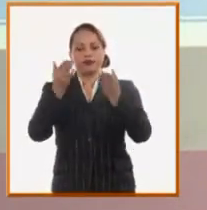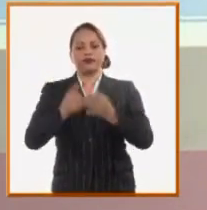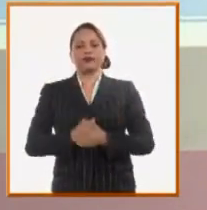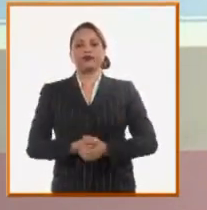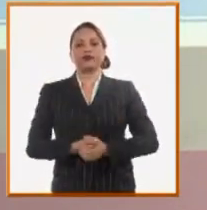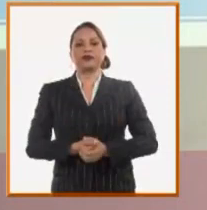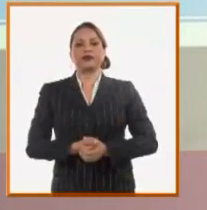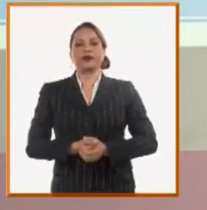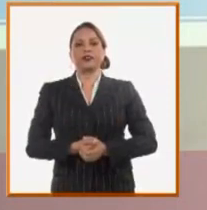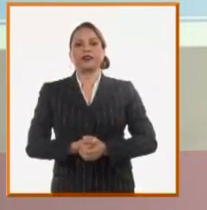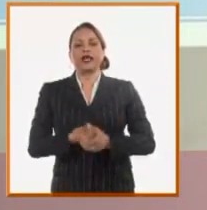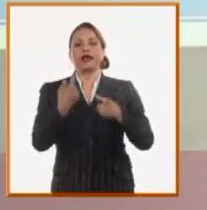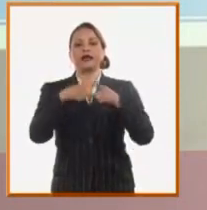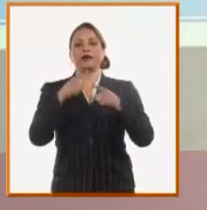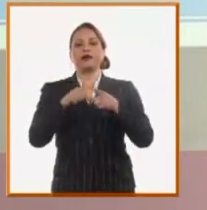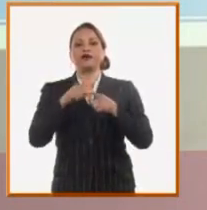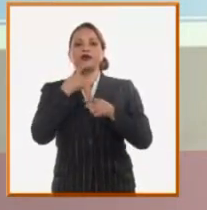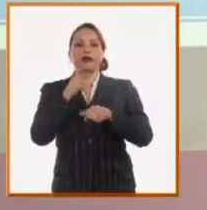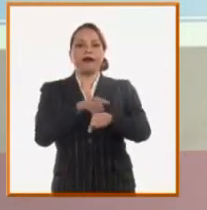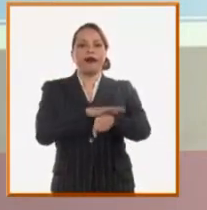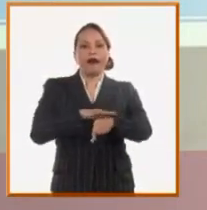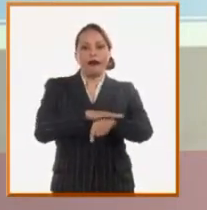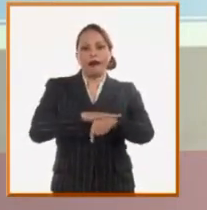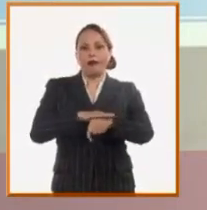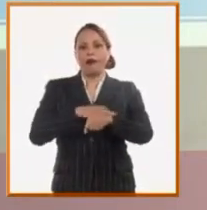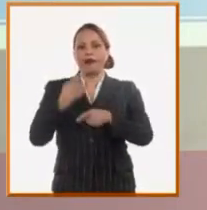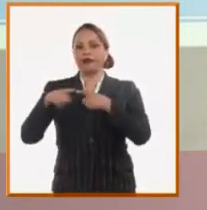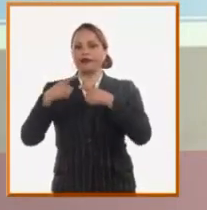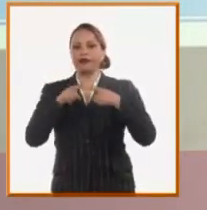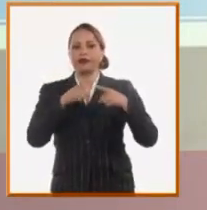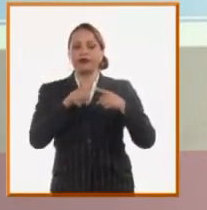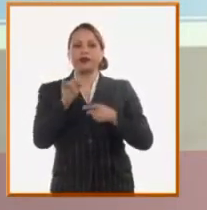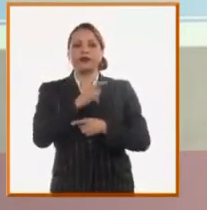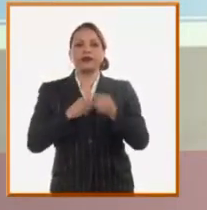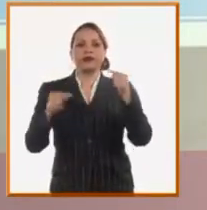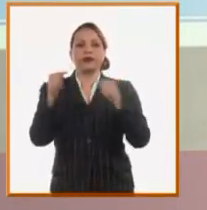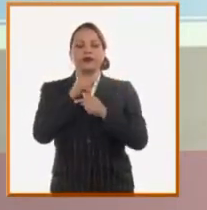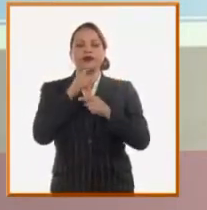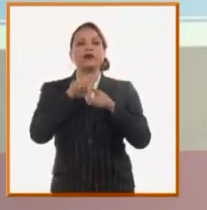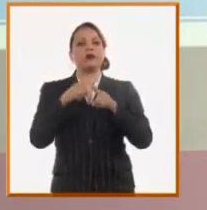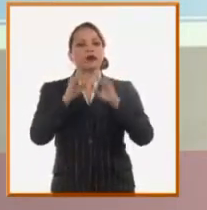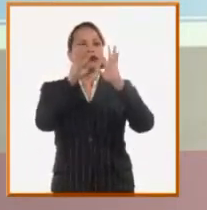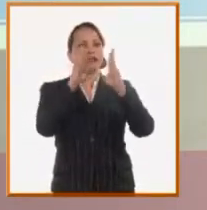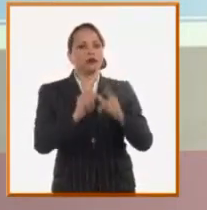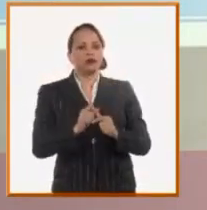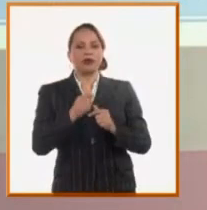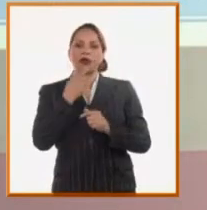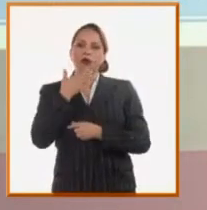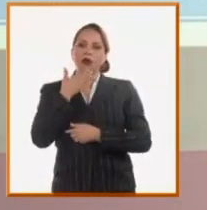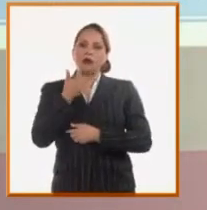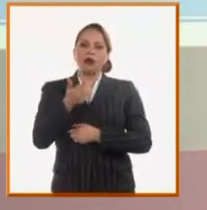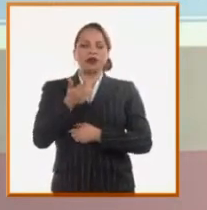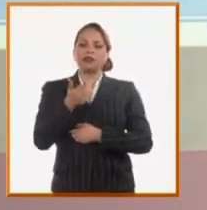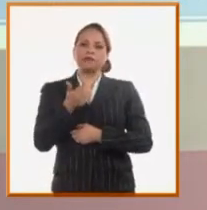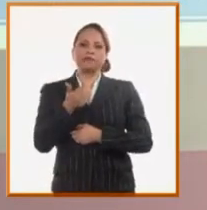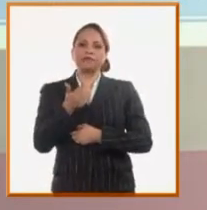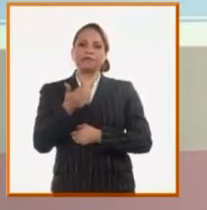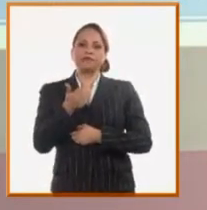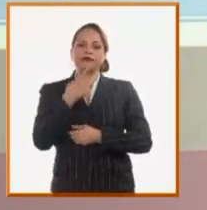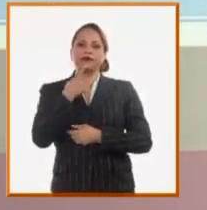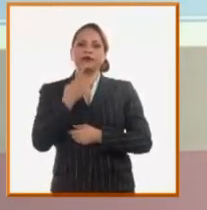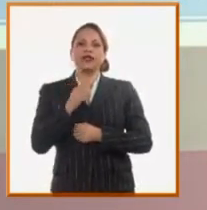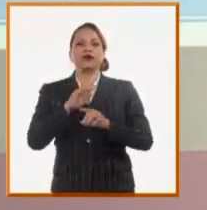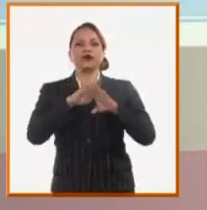el respaldo de los productos de aseo y otros productos vitales, pero, por supuesto, no ha resultado posible abarcar todas las